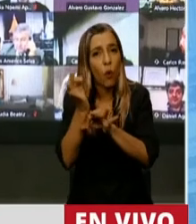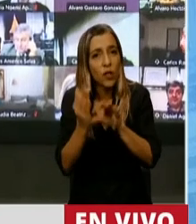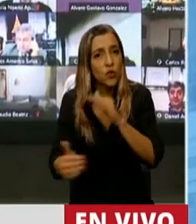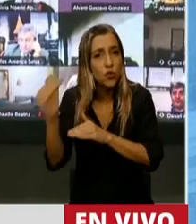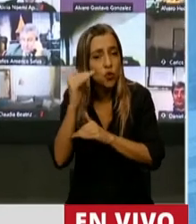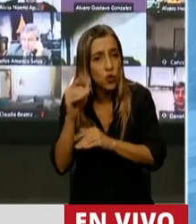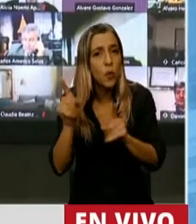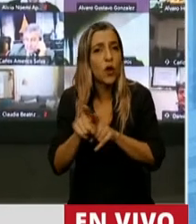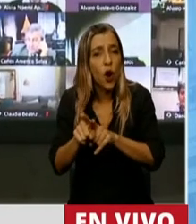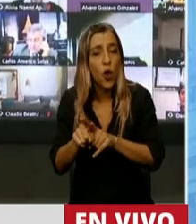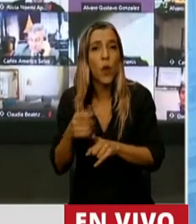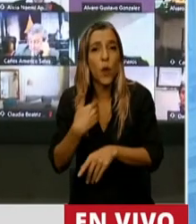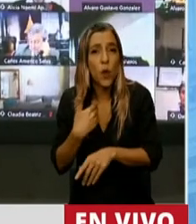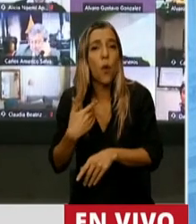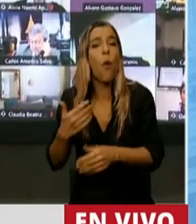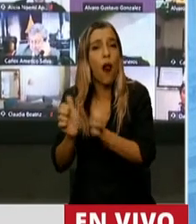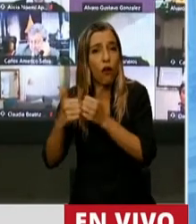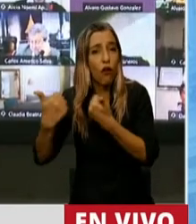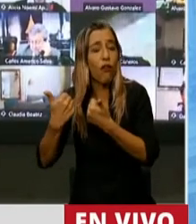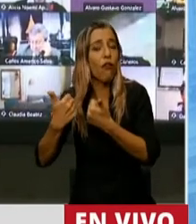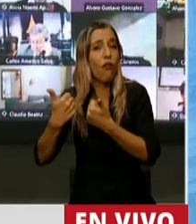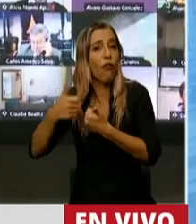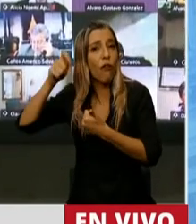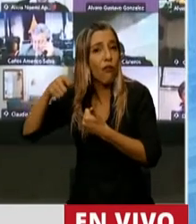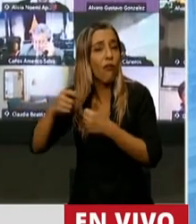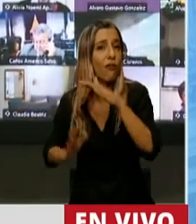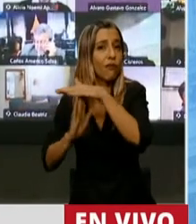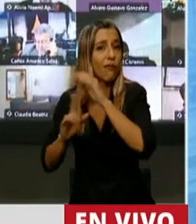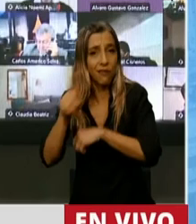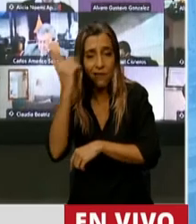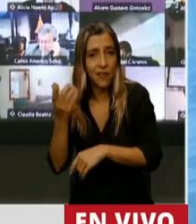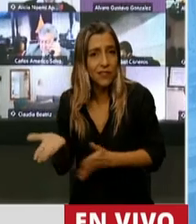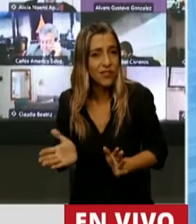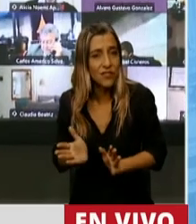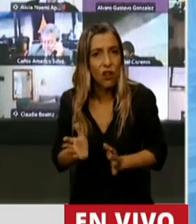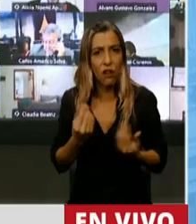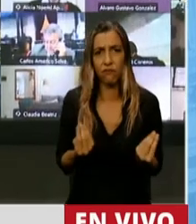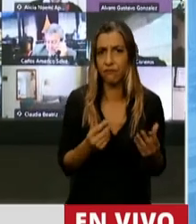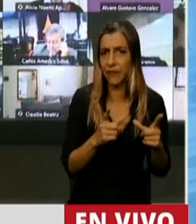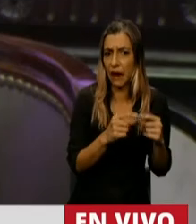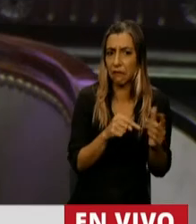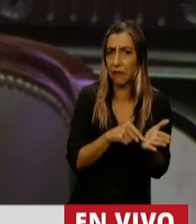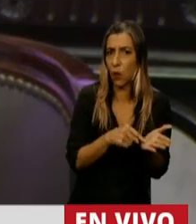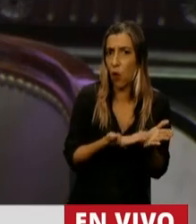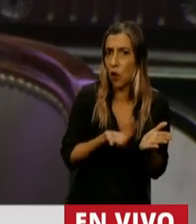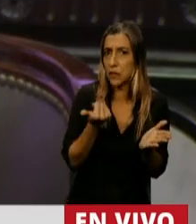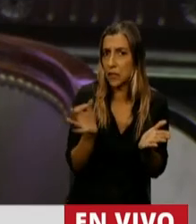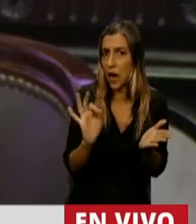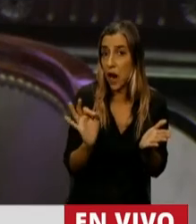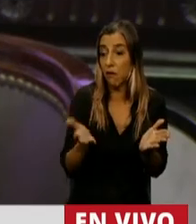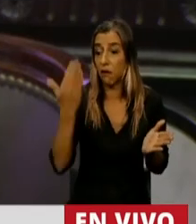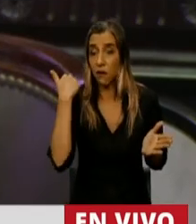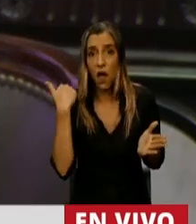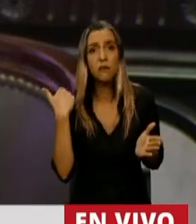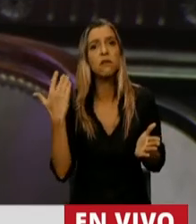Nación. Por lo tanto, si este artículo no lo sacan, que en algunas charlas que tuve vi que había